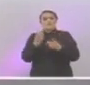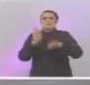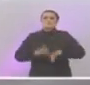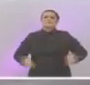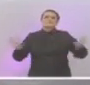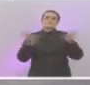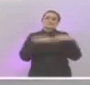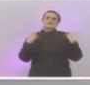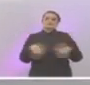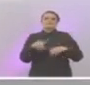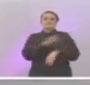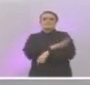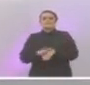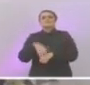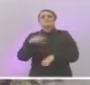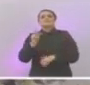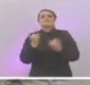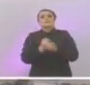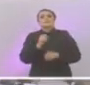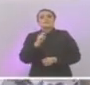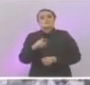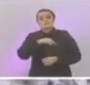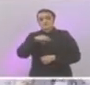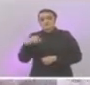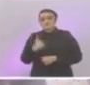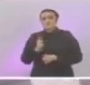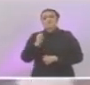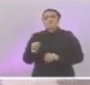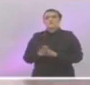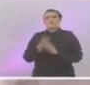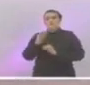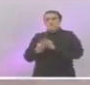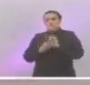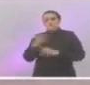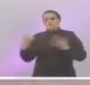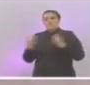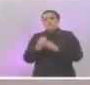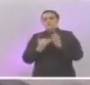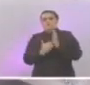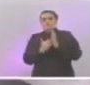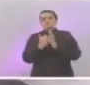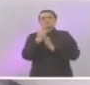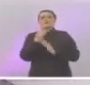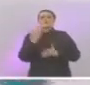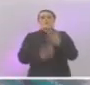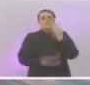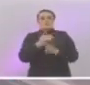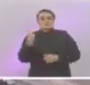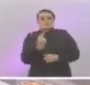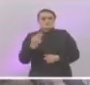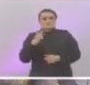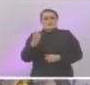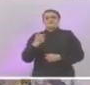muchos beneficios, pero también nos obliga a acompañar ese crecimiento con las obras que éste requiere, y esto